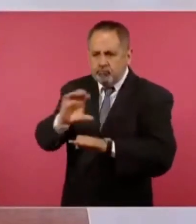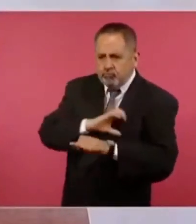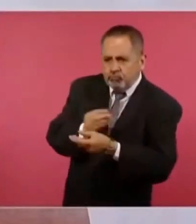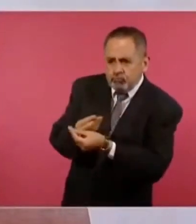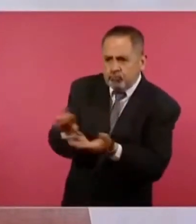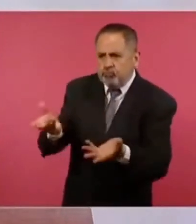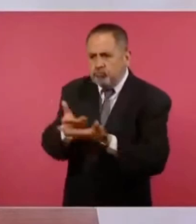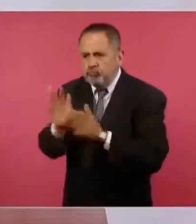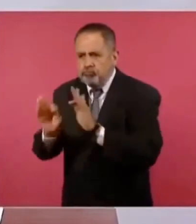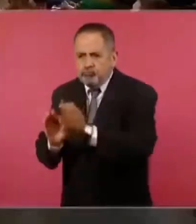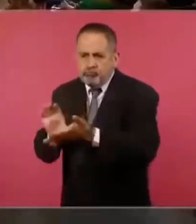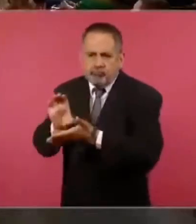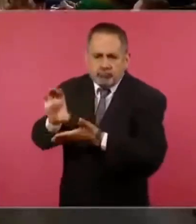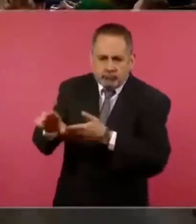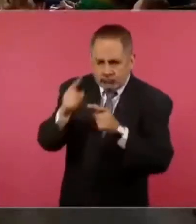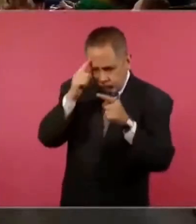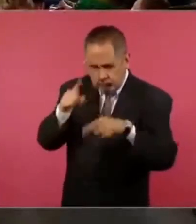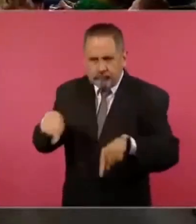y no es apapachar,